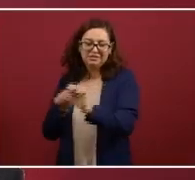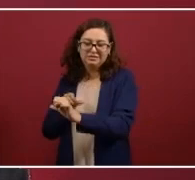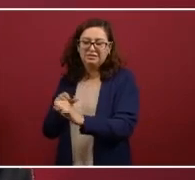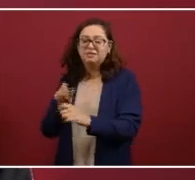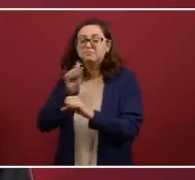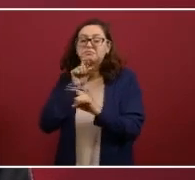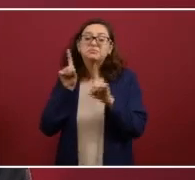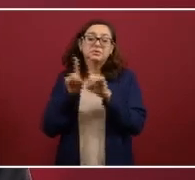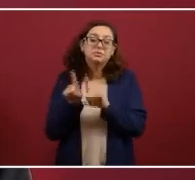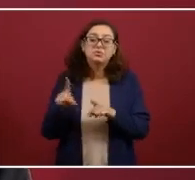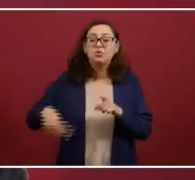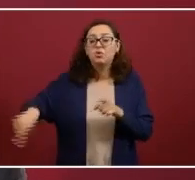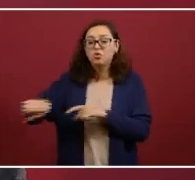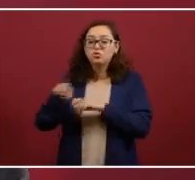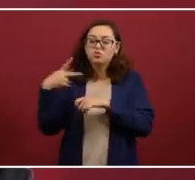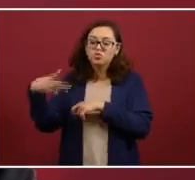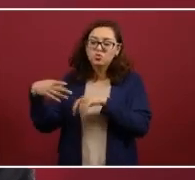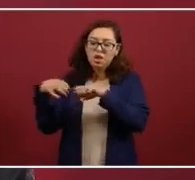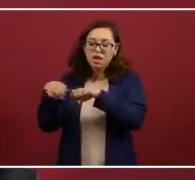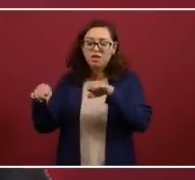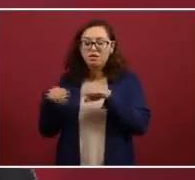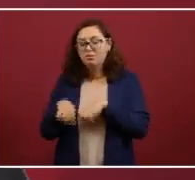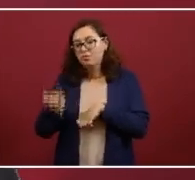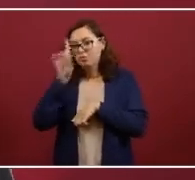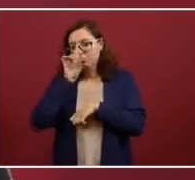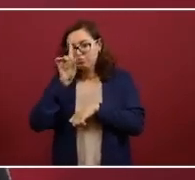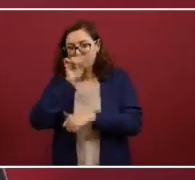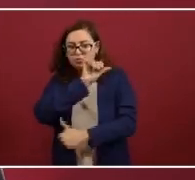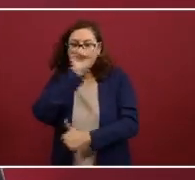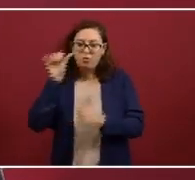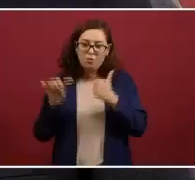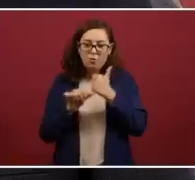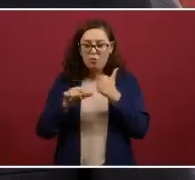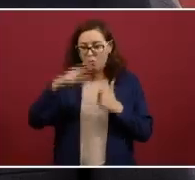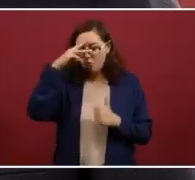asesores mexicanos, ¿sí?